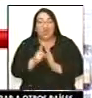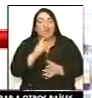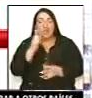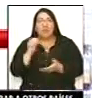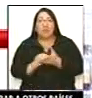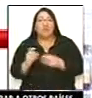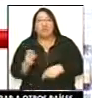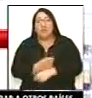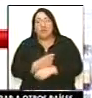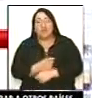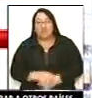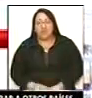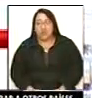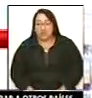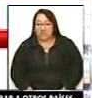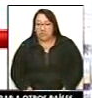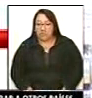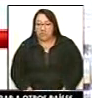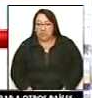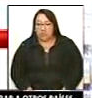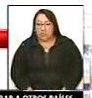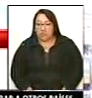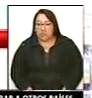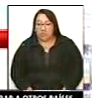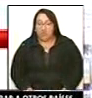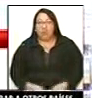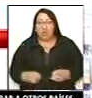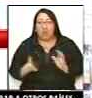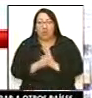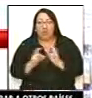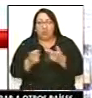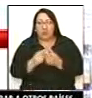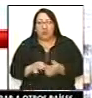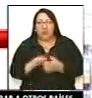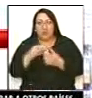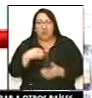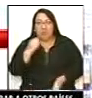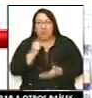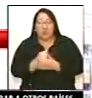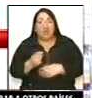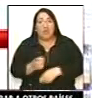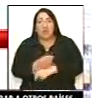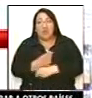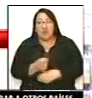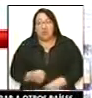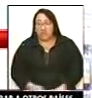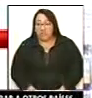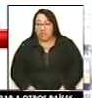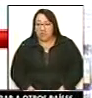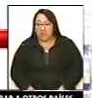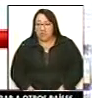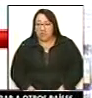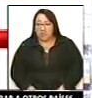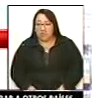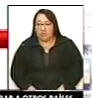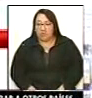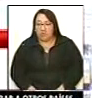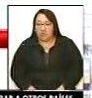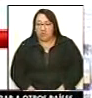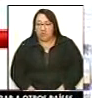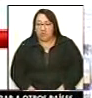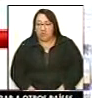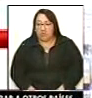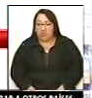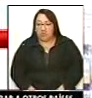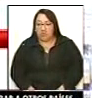rápido, porque la ley de la Comisión Especial podría aprobarse muy rápidamente. En 2 semanas podría estar y ya podría